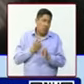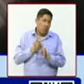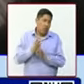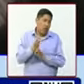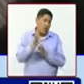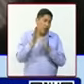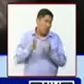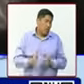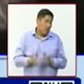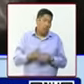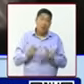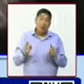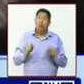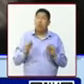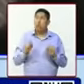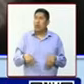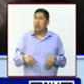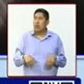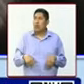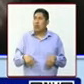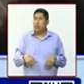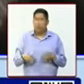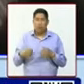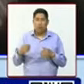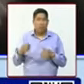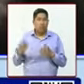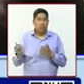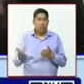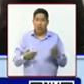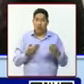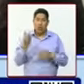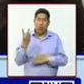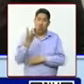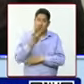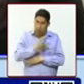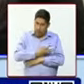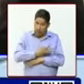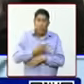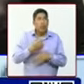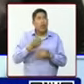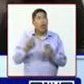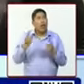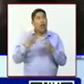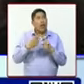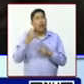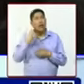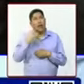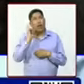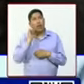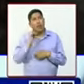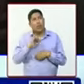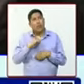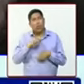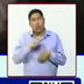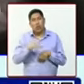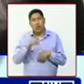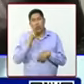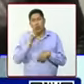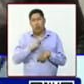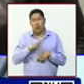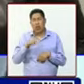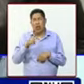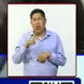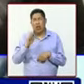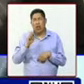allá. Pero se ha podido, lo hemos hecho ingresar por 2 días ahí hasta el día de ayer. Yo lo he mandado con la señora